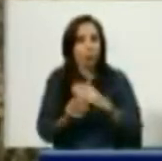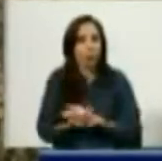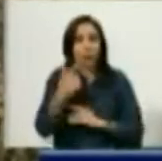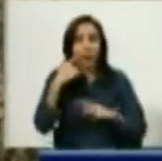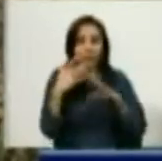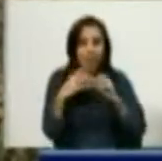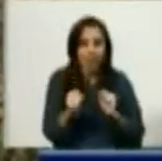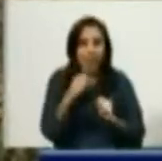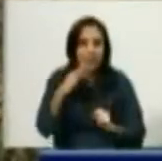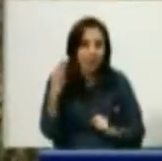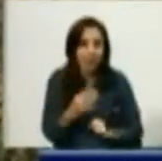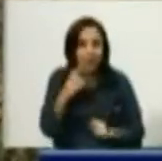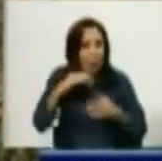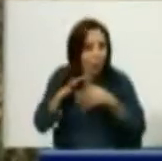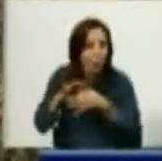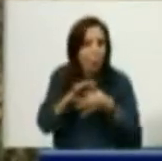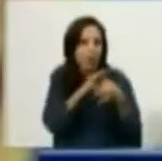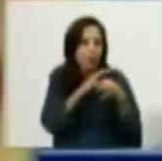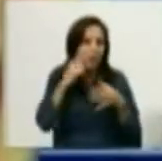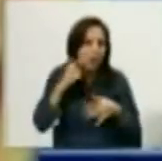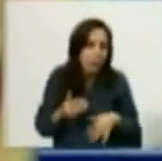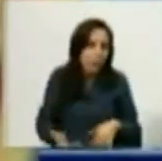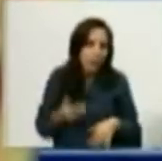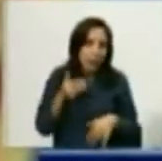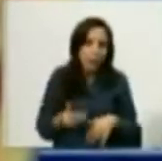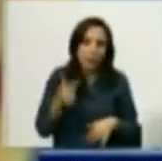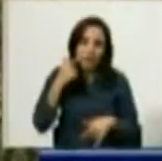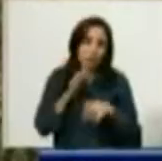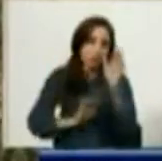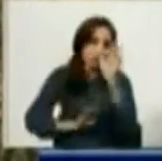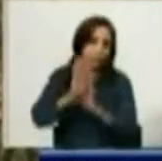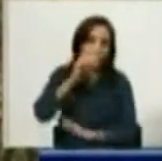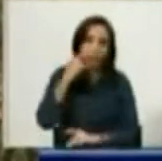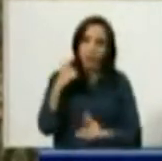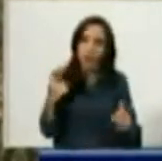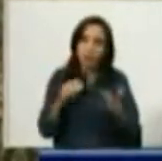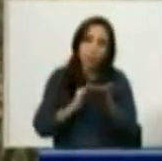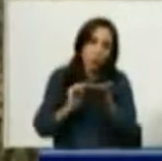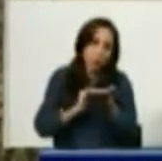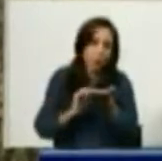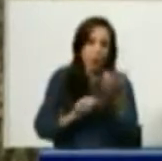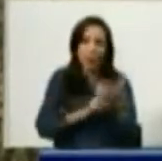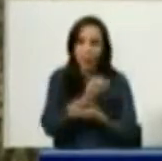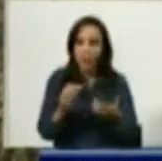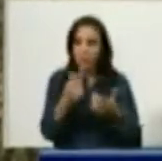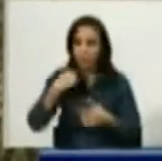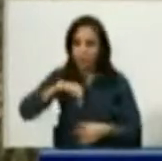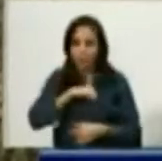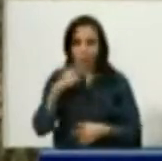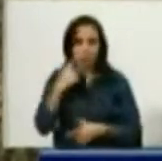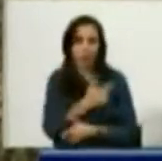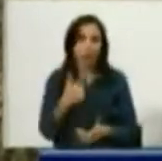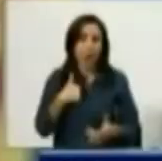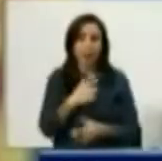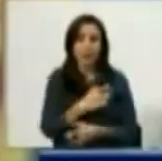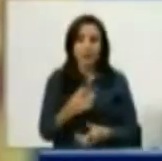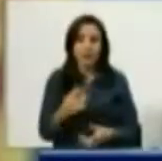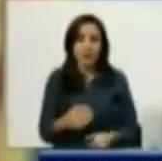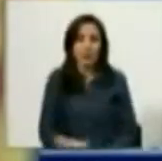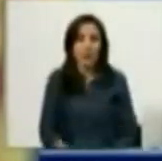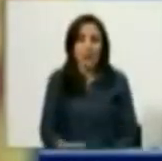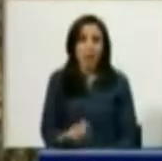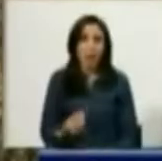entender que la unidad es fundamental para enfrentar cualquier batalla estaríamos nosotros acuchillando al comandante Hugo